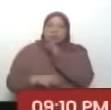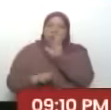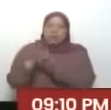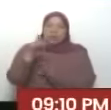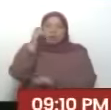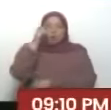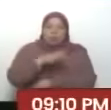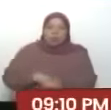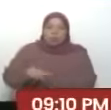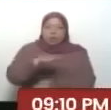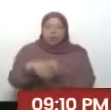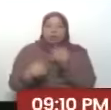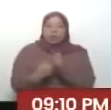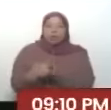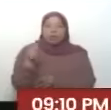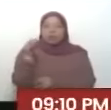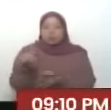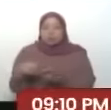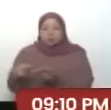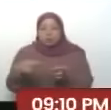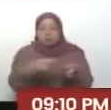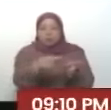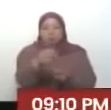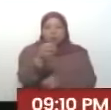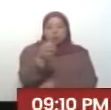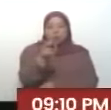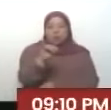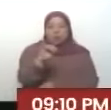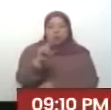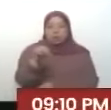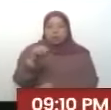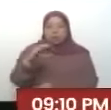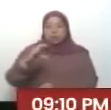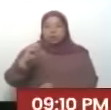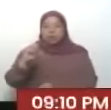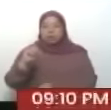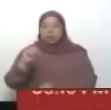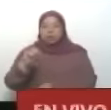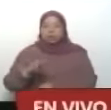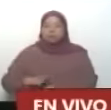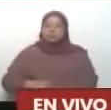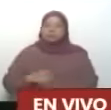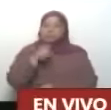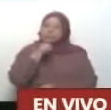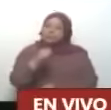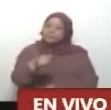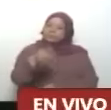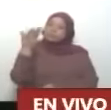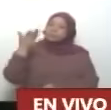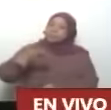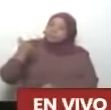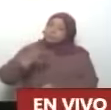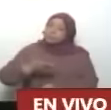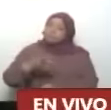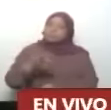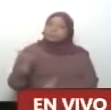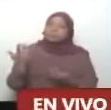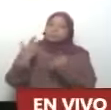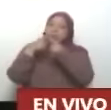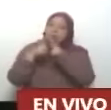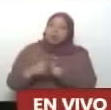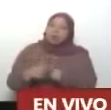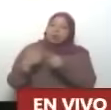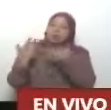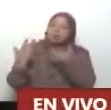Imperio Británico hacia el Orinoco. Es un dato importante. Sí, bueno, y como usted consultaba en base de cómo